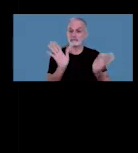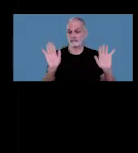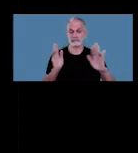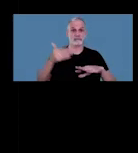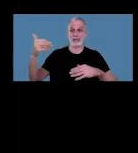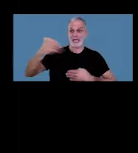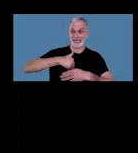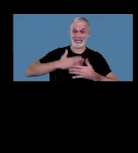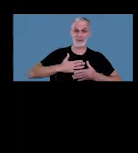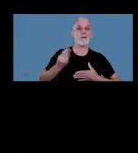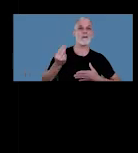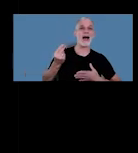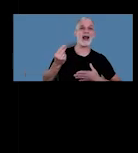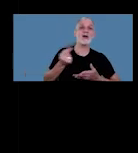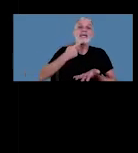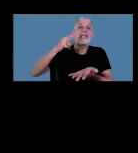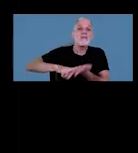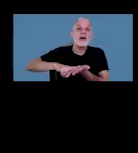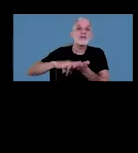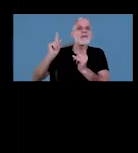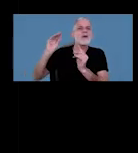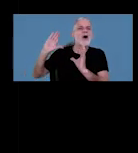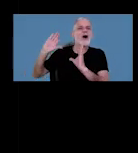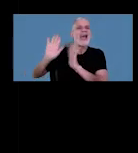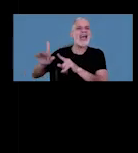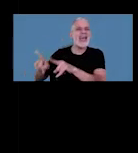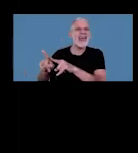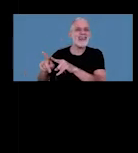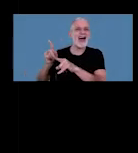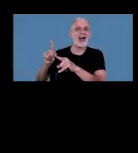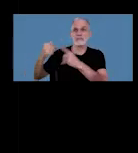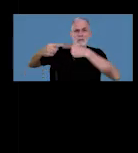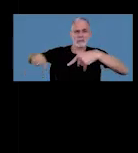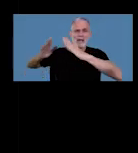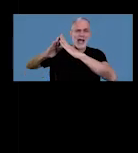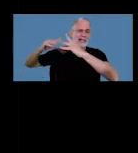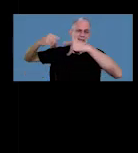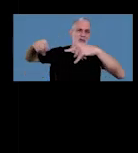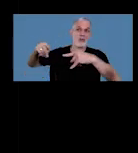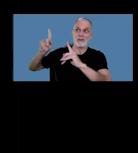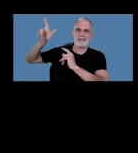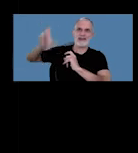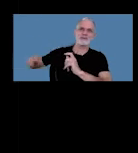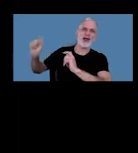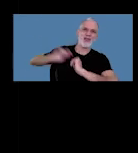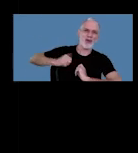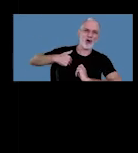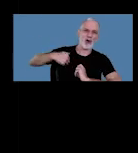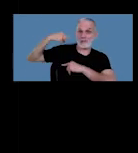patrimonio, va a ser el valor impositivo residual que tuvieran esos bienes, para quien me los donó, de quien los